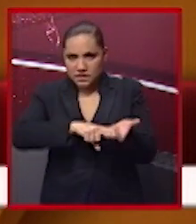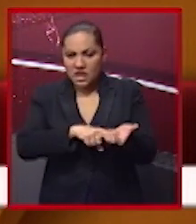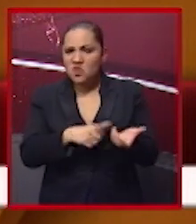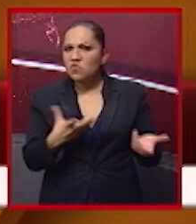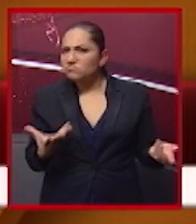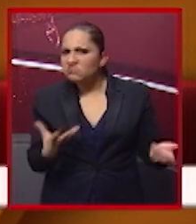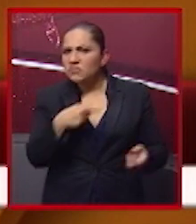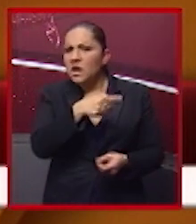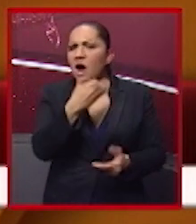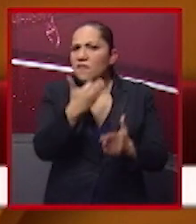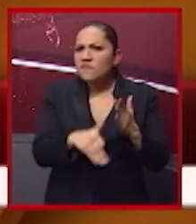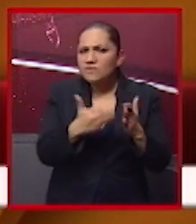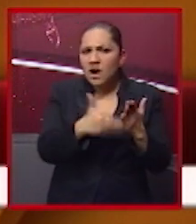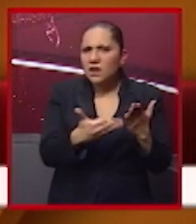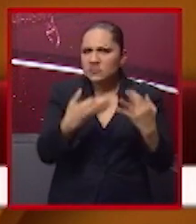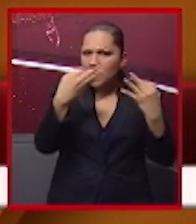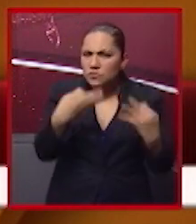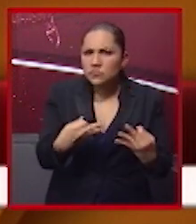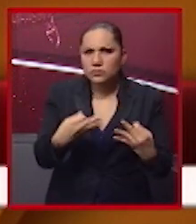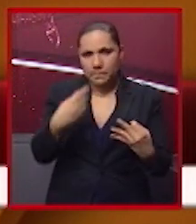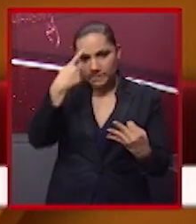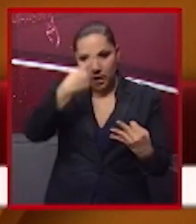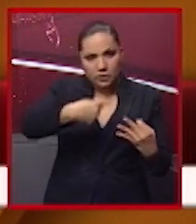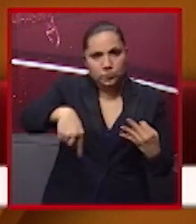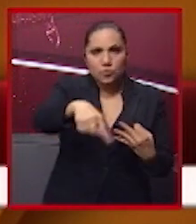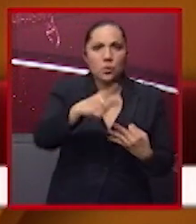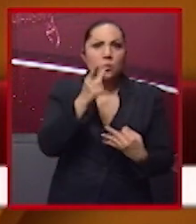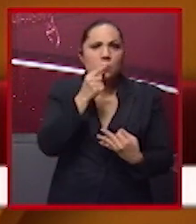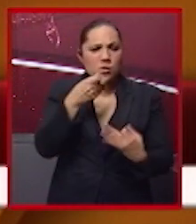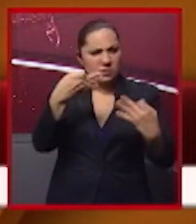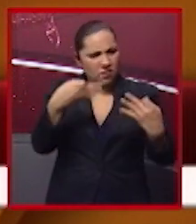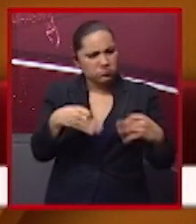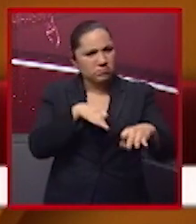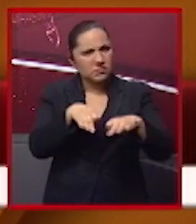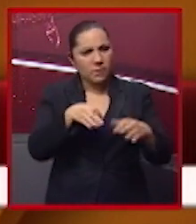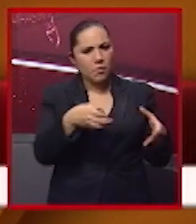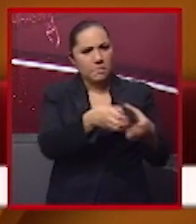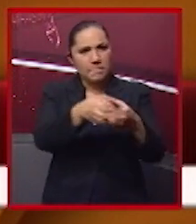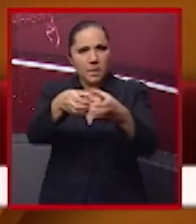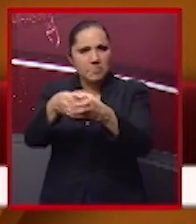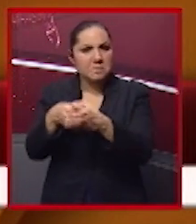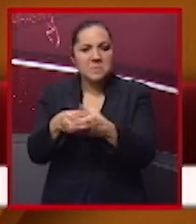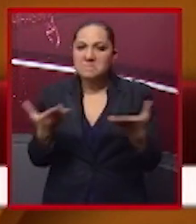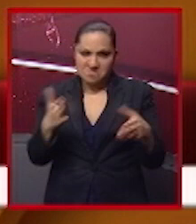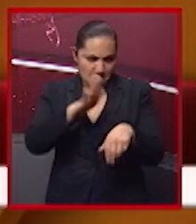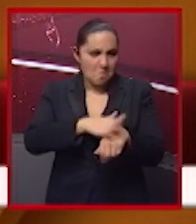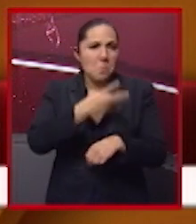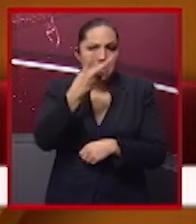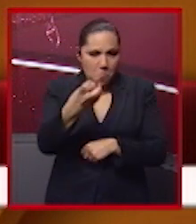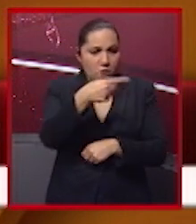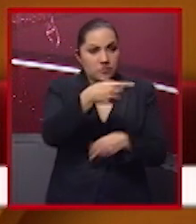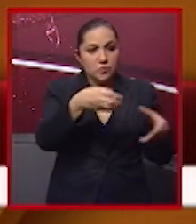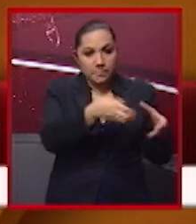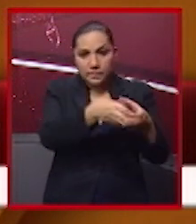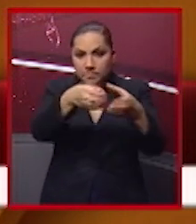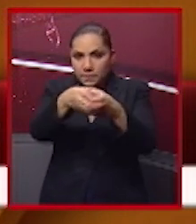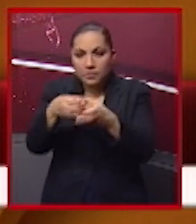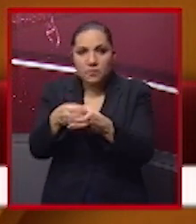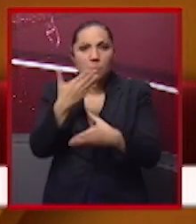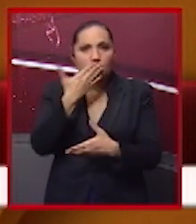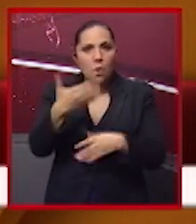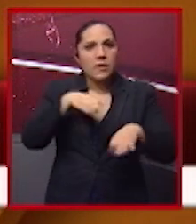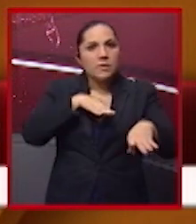de las policías. A esto se suma el debilitamiento de las instituciones, principalmente las de seguridad